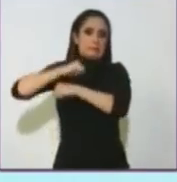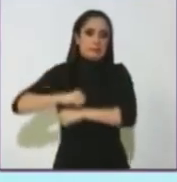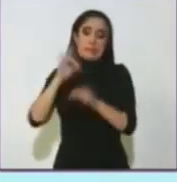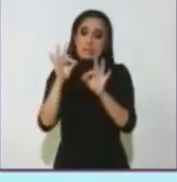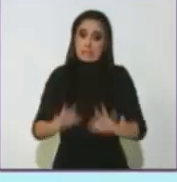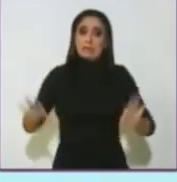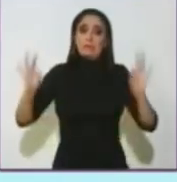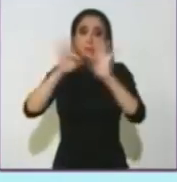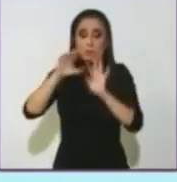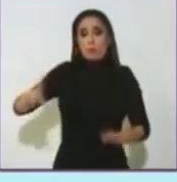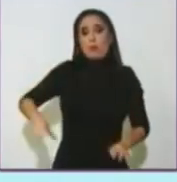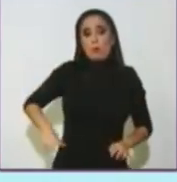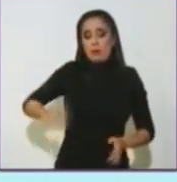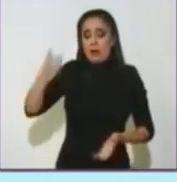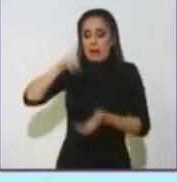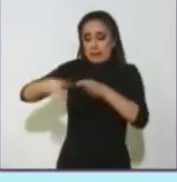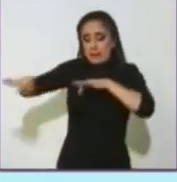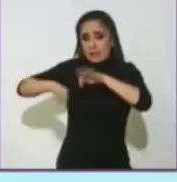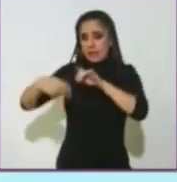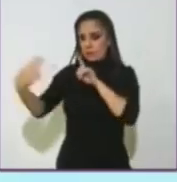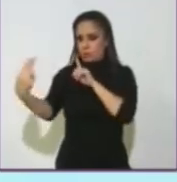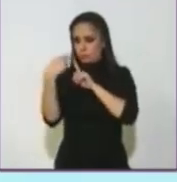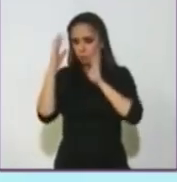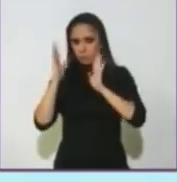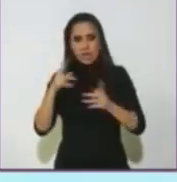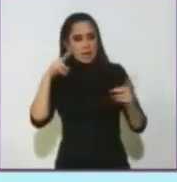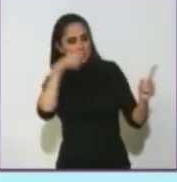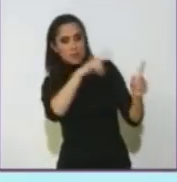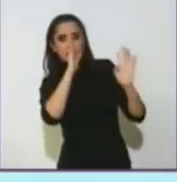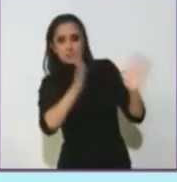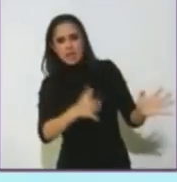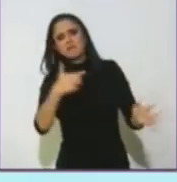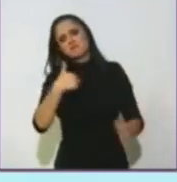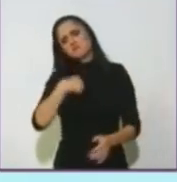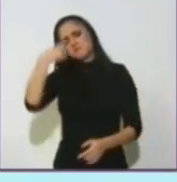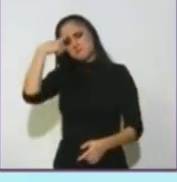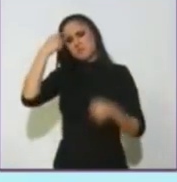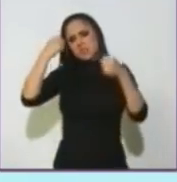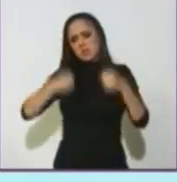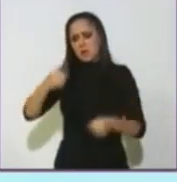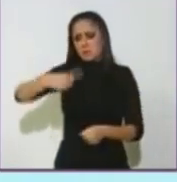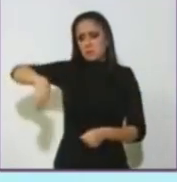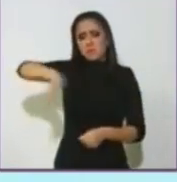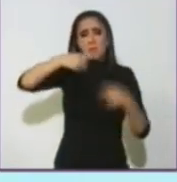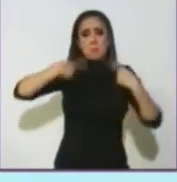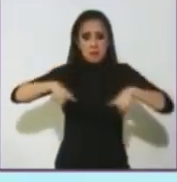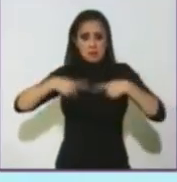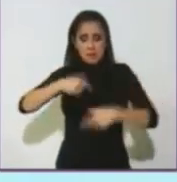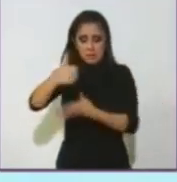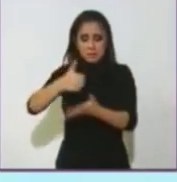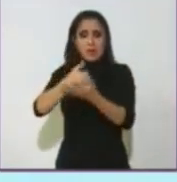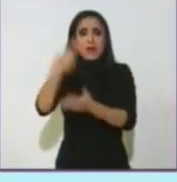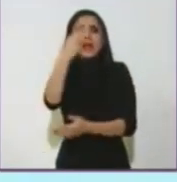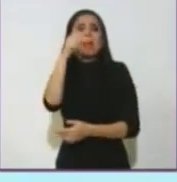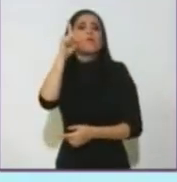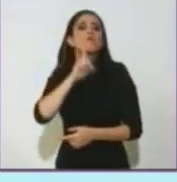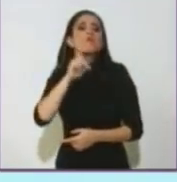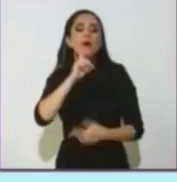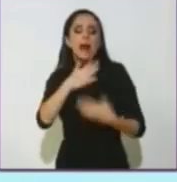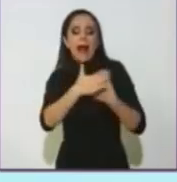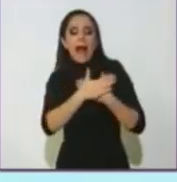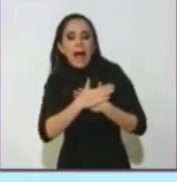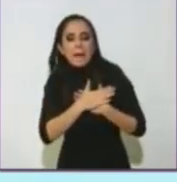públicas es muy importante y estoy convencida los capitalinos necesitamos una mujer que ame que